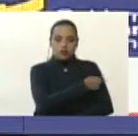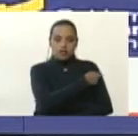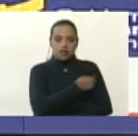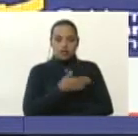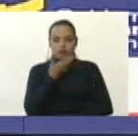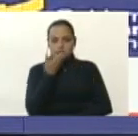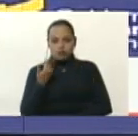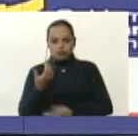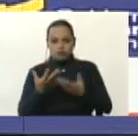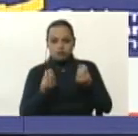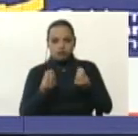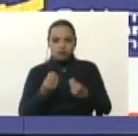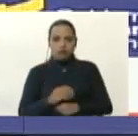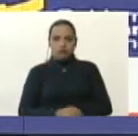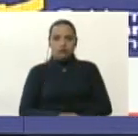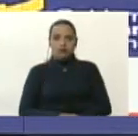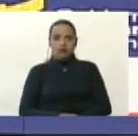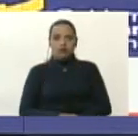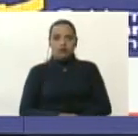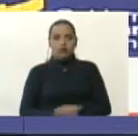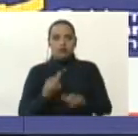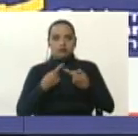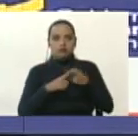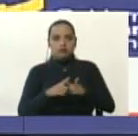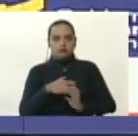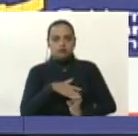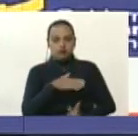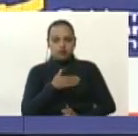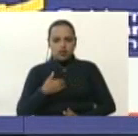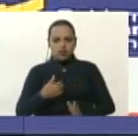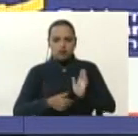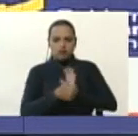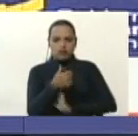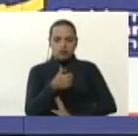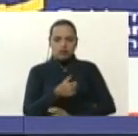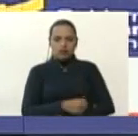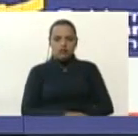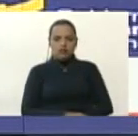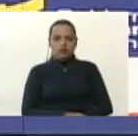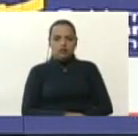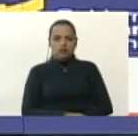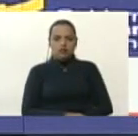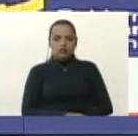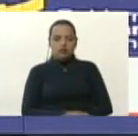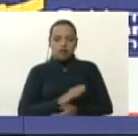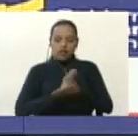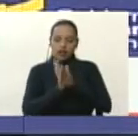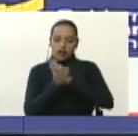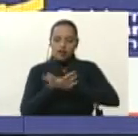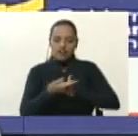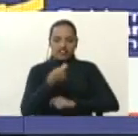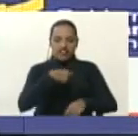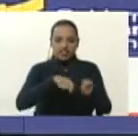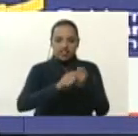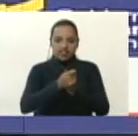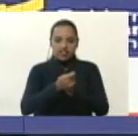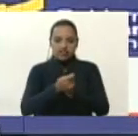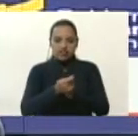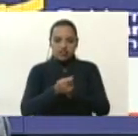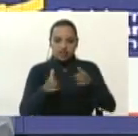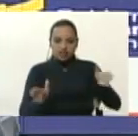mejorado mucho, pero yo quiero que mejore más. Yo, para acabar con el bachaqueo, por ejemplo, de los